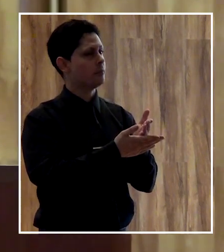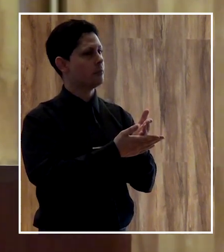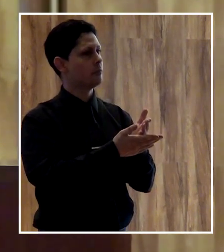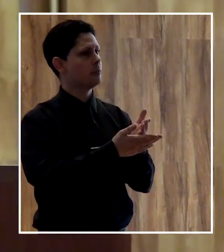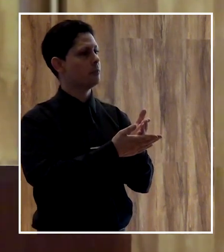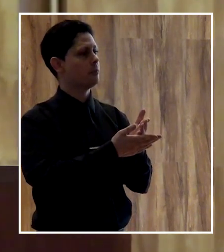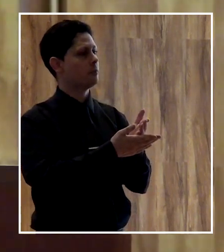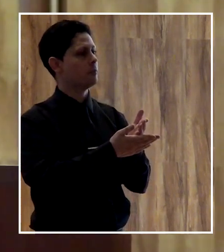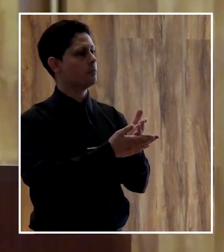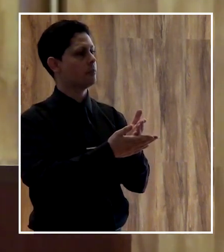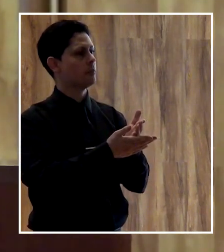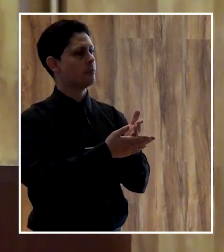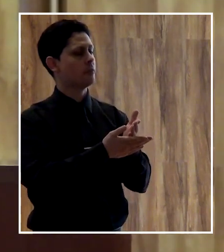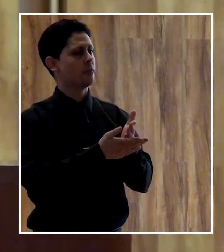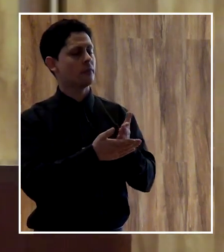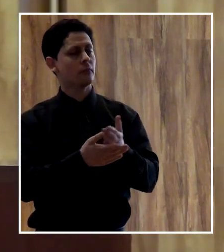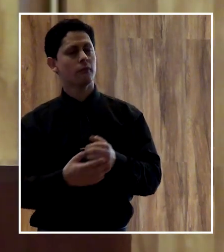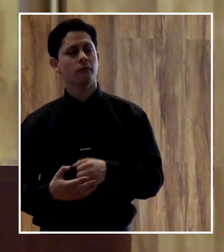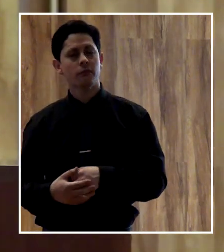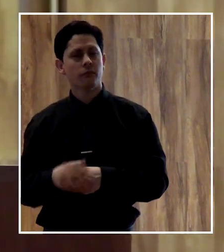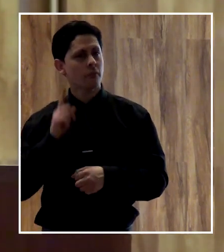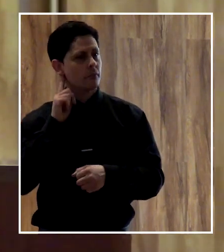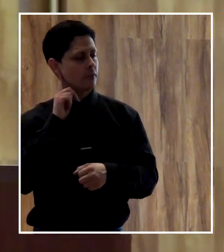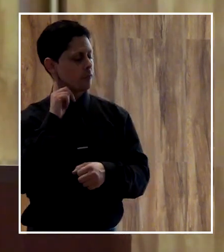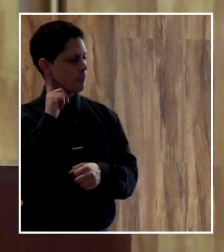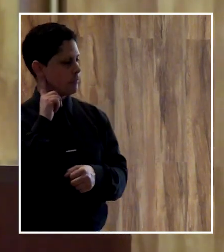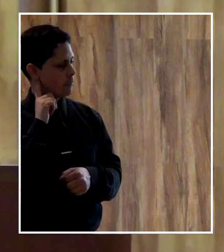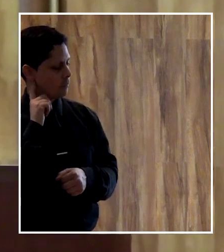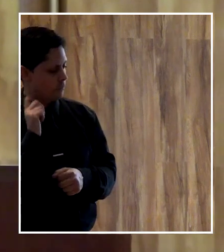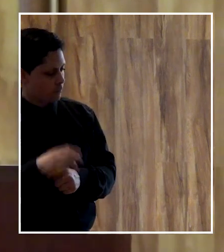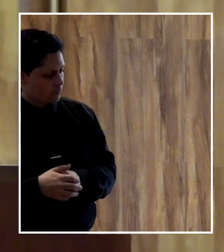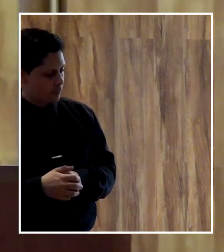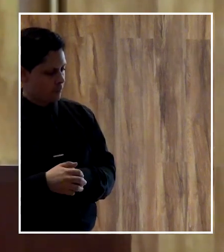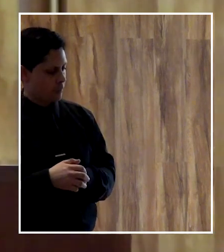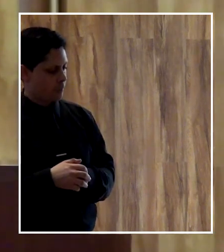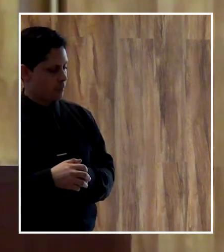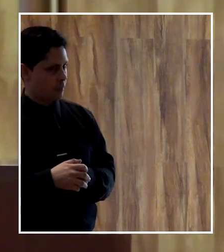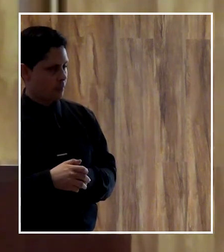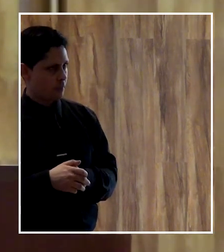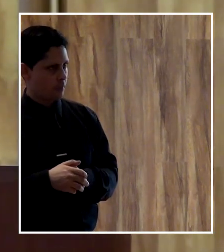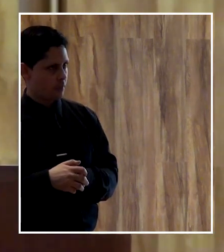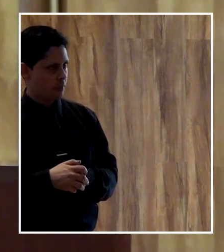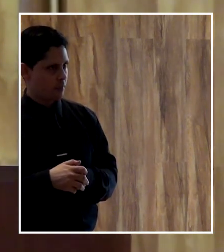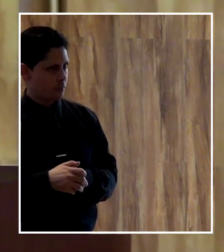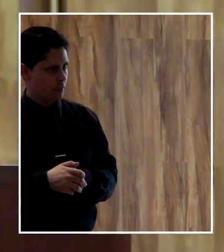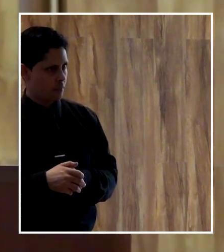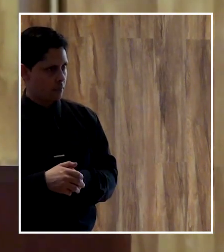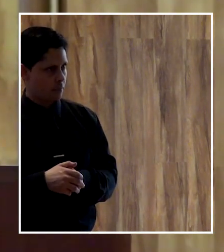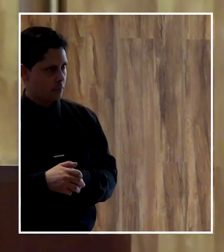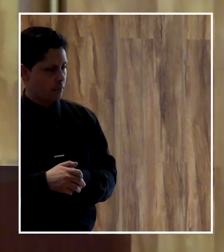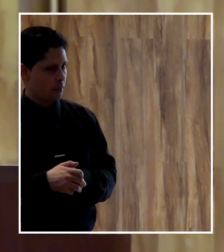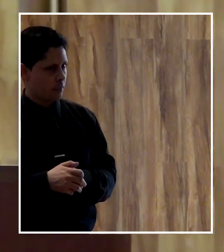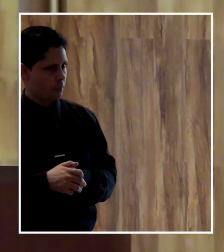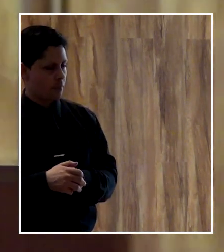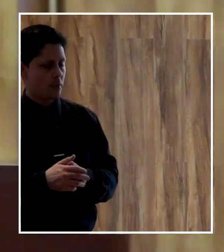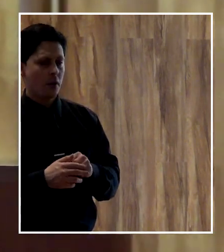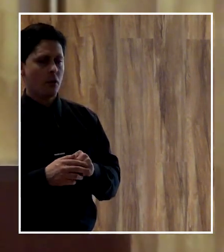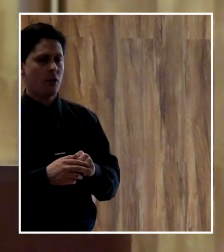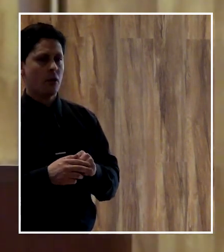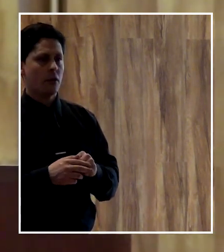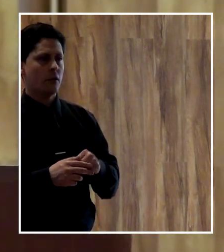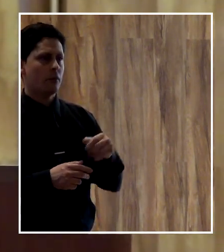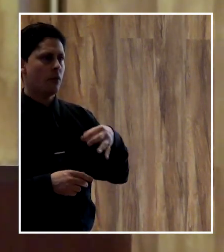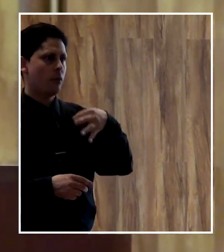origen formativo de esos profesionales de la educación de entonces. Menciono a doña Olga Poblete,